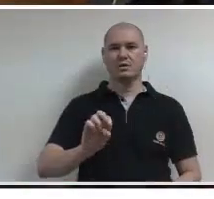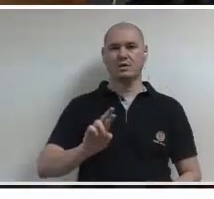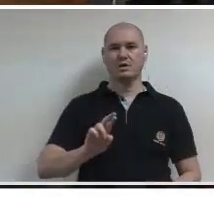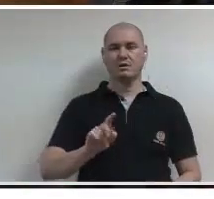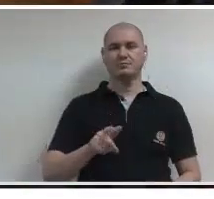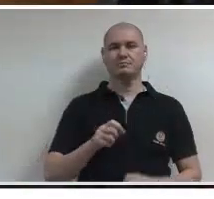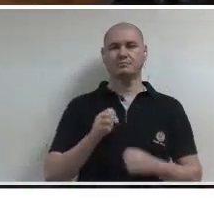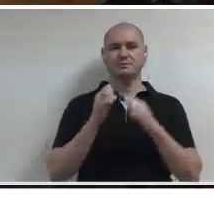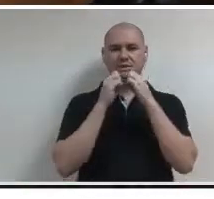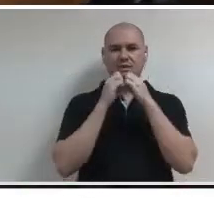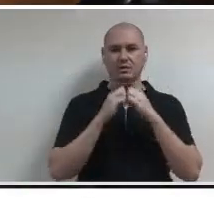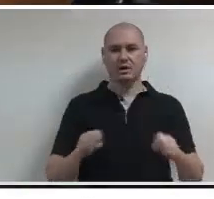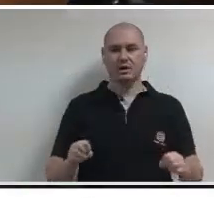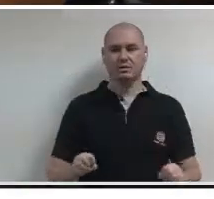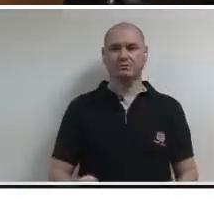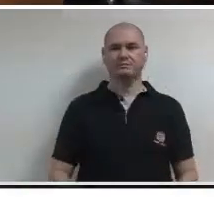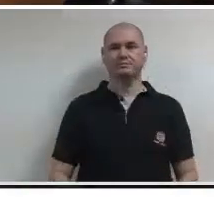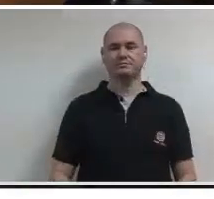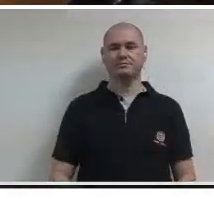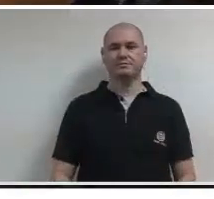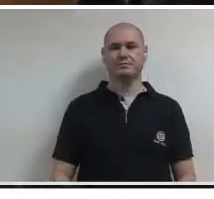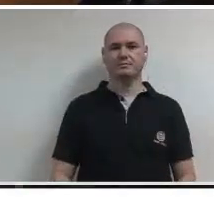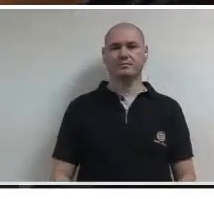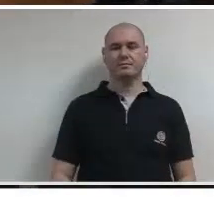funcionario ujier secretario